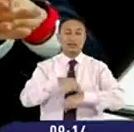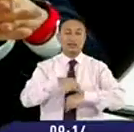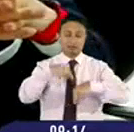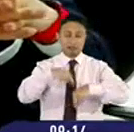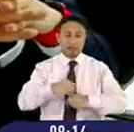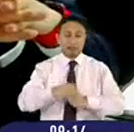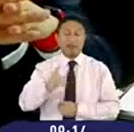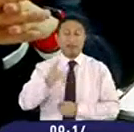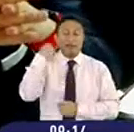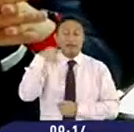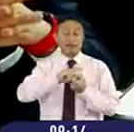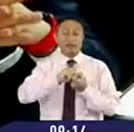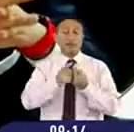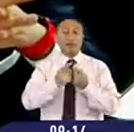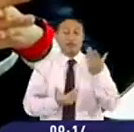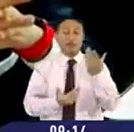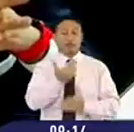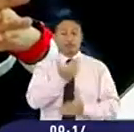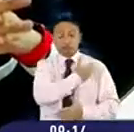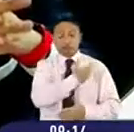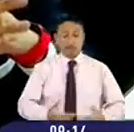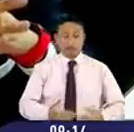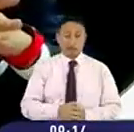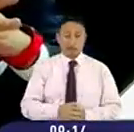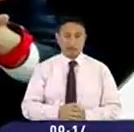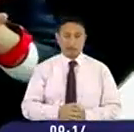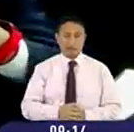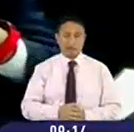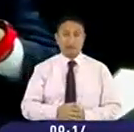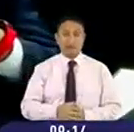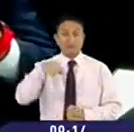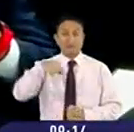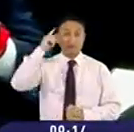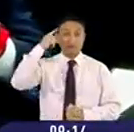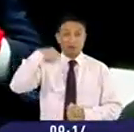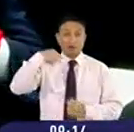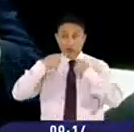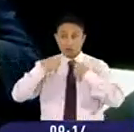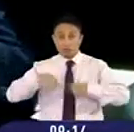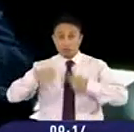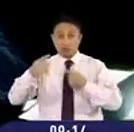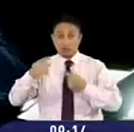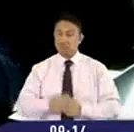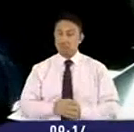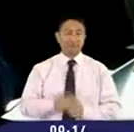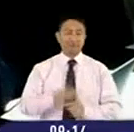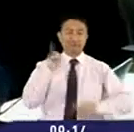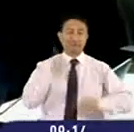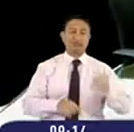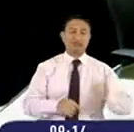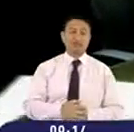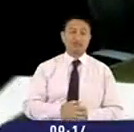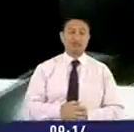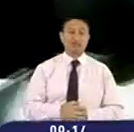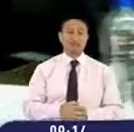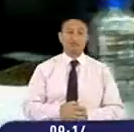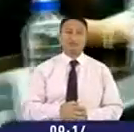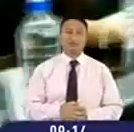fecha de cambio de mando, sería improbable que este gobierno fije el incremento, señaló